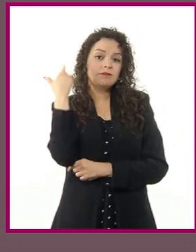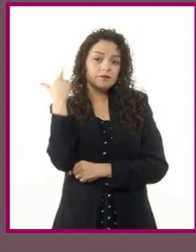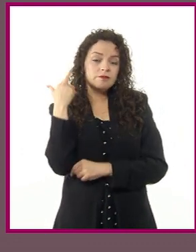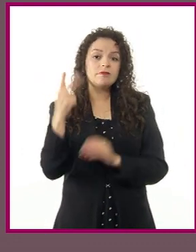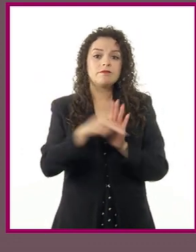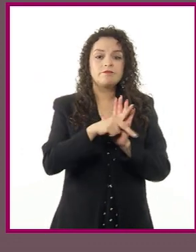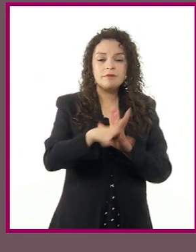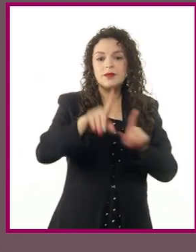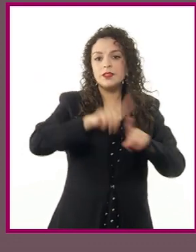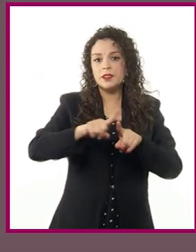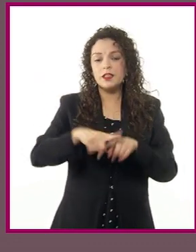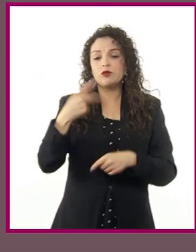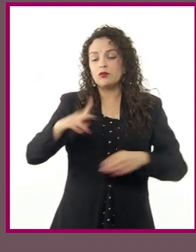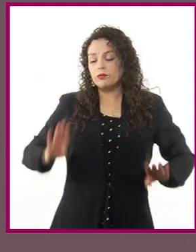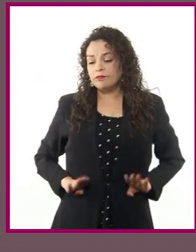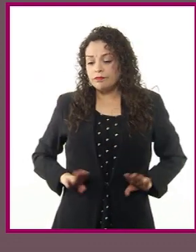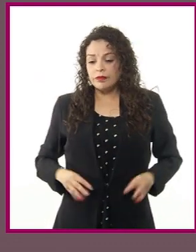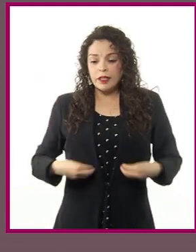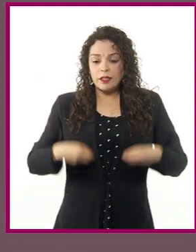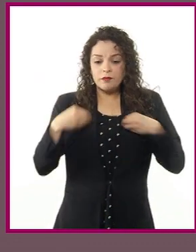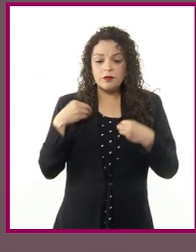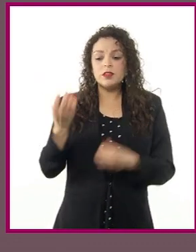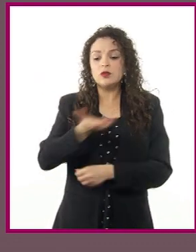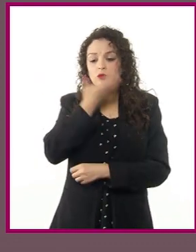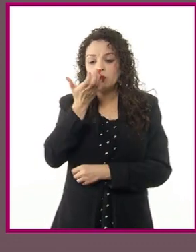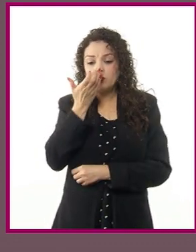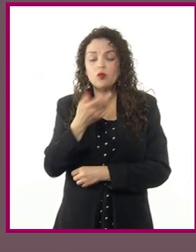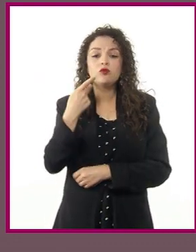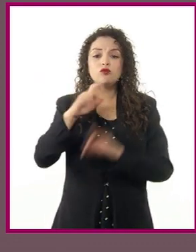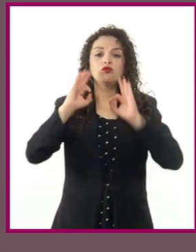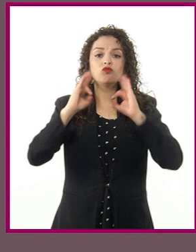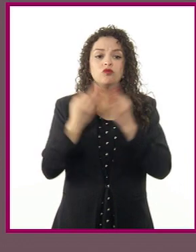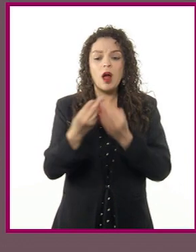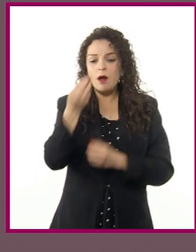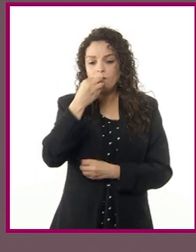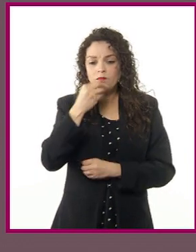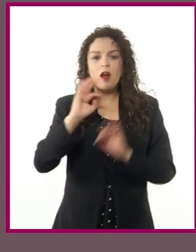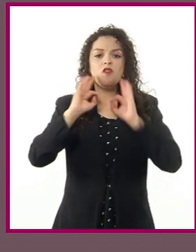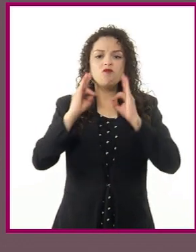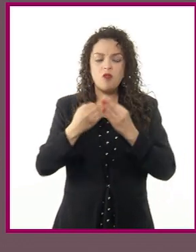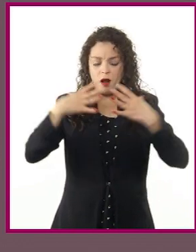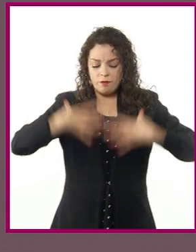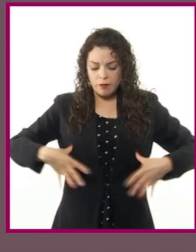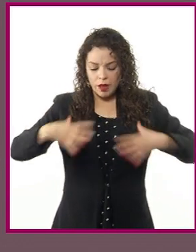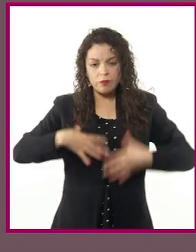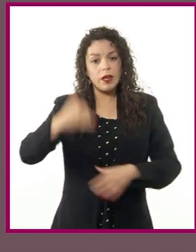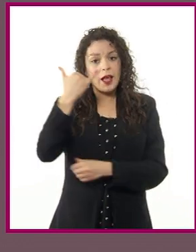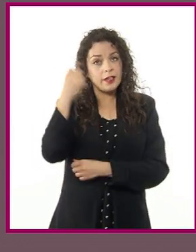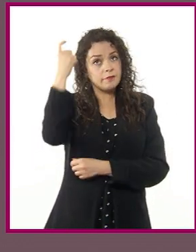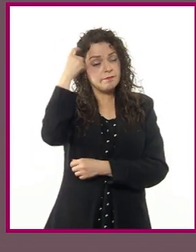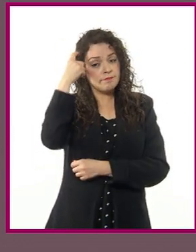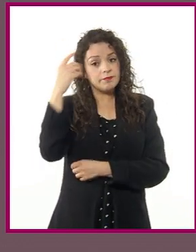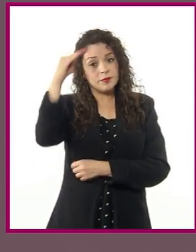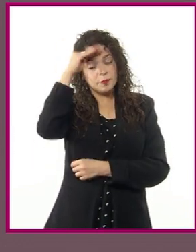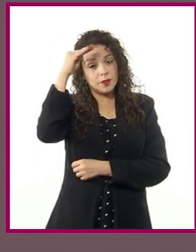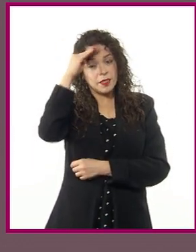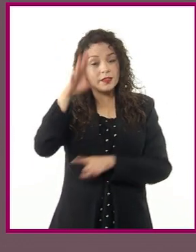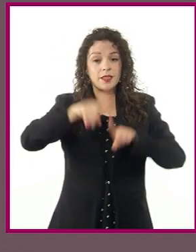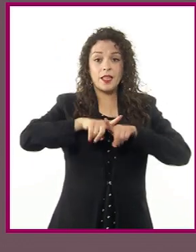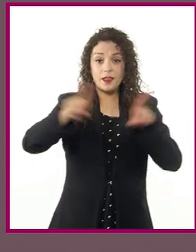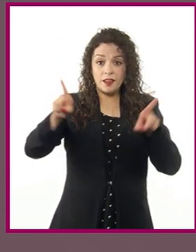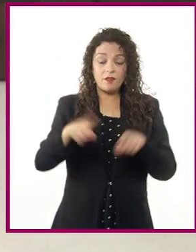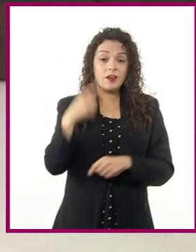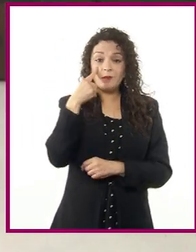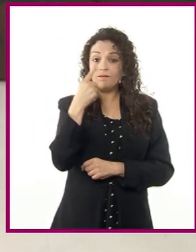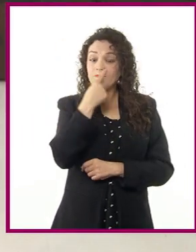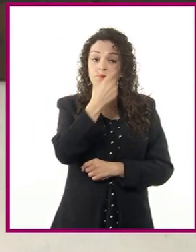de vida, costumbres, tipo de alimentación, forma de vestir y pensar que muchas veces son opuestos a